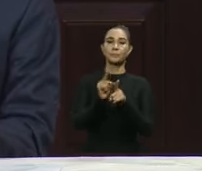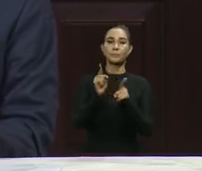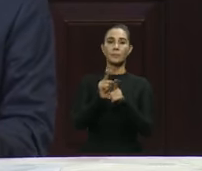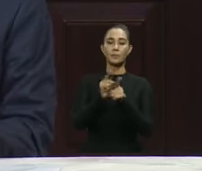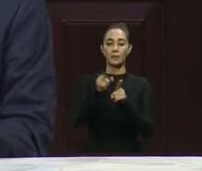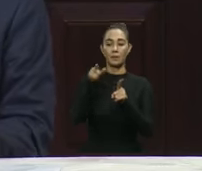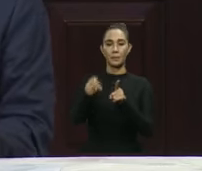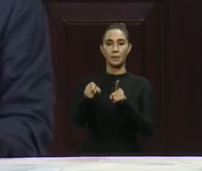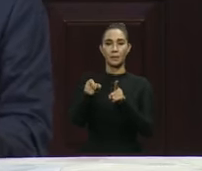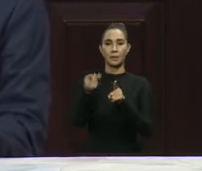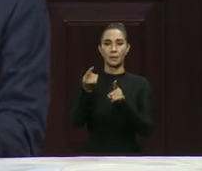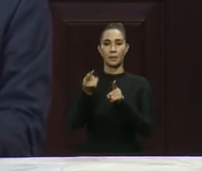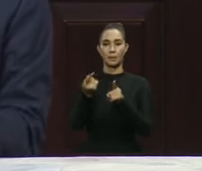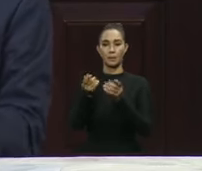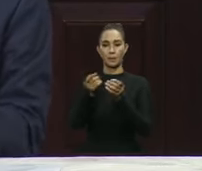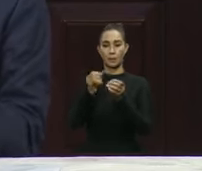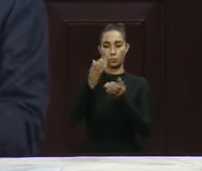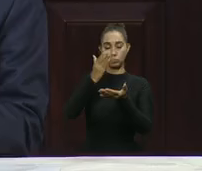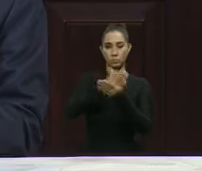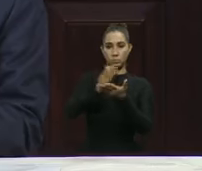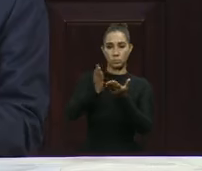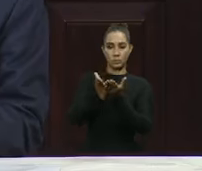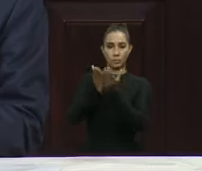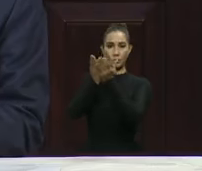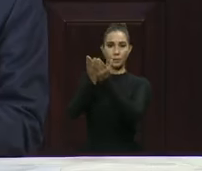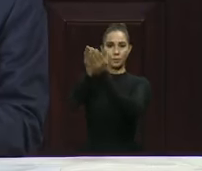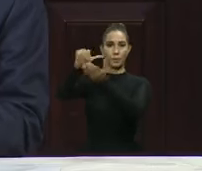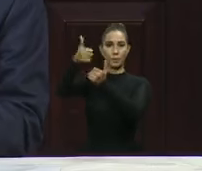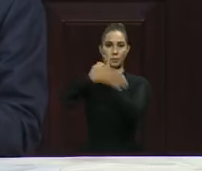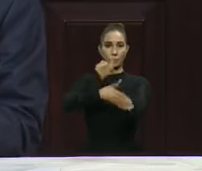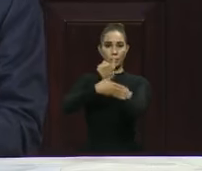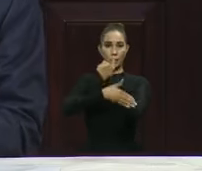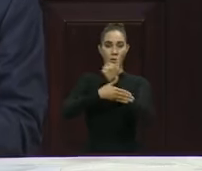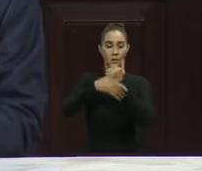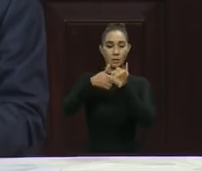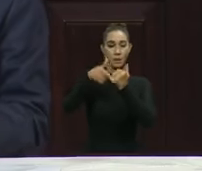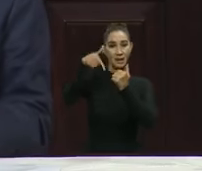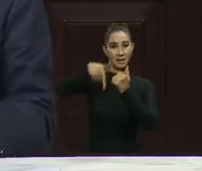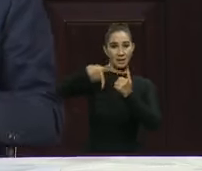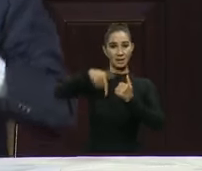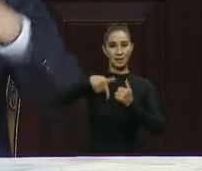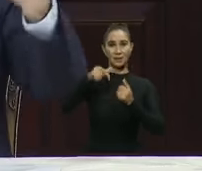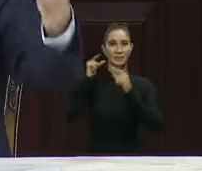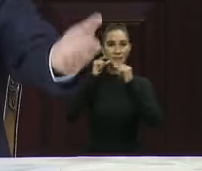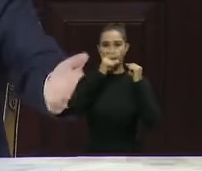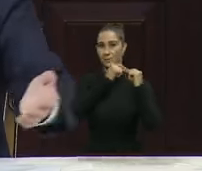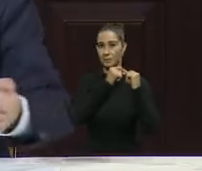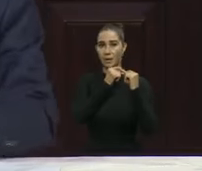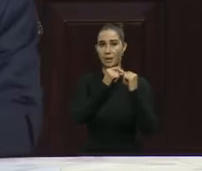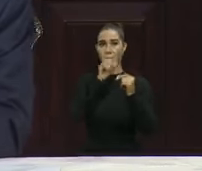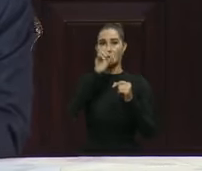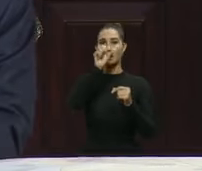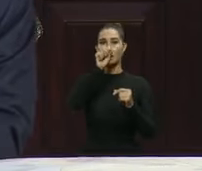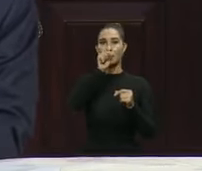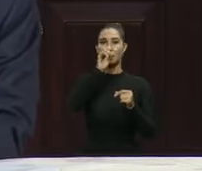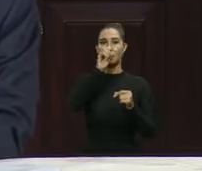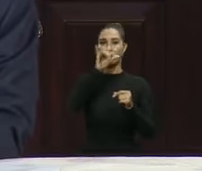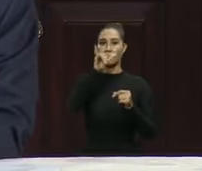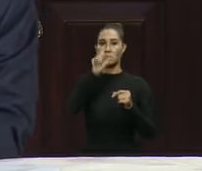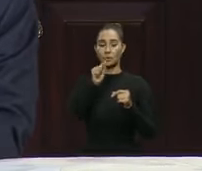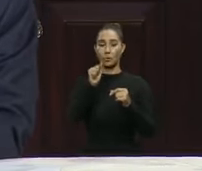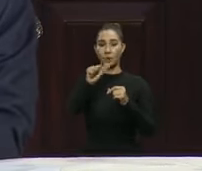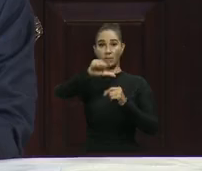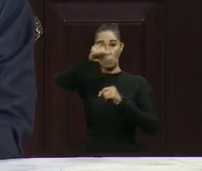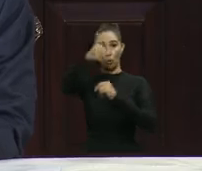muchas materias primas importadas, porque aquí ni se produce maíz, ni se produce trigo, ni se produce soya, que es fundamental para, por ejemplo,